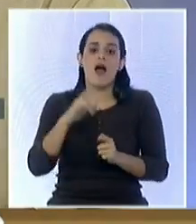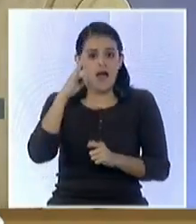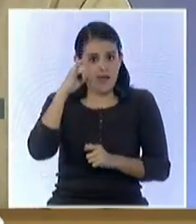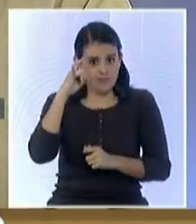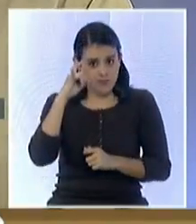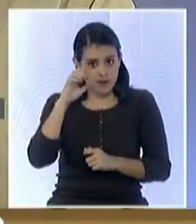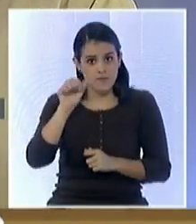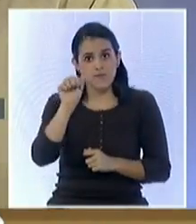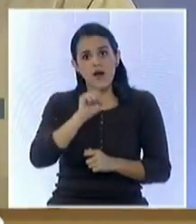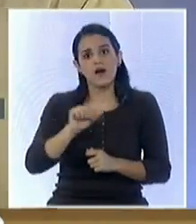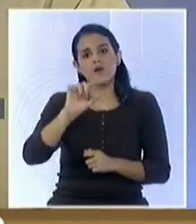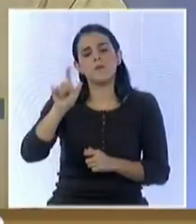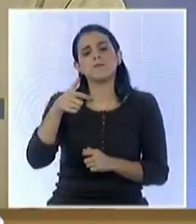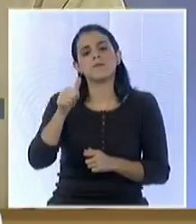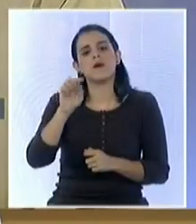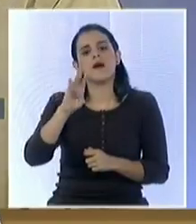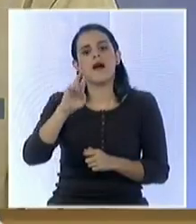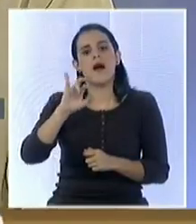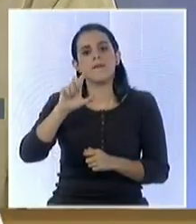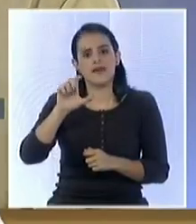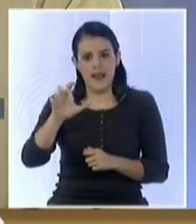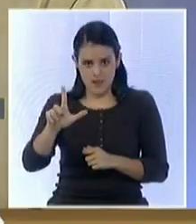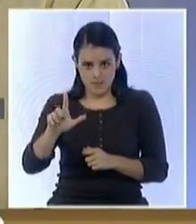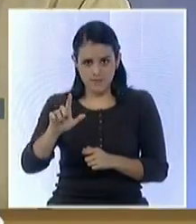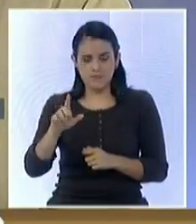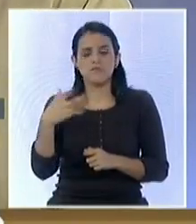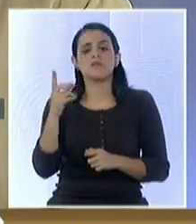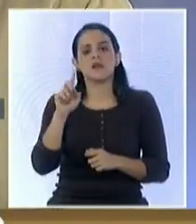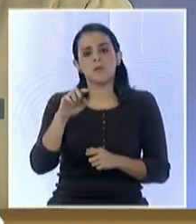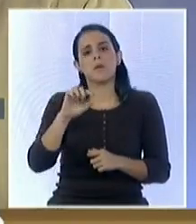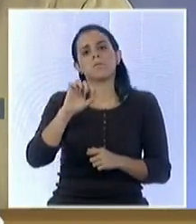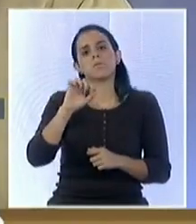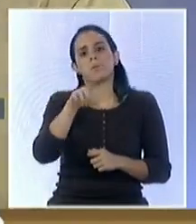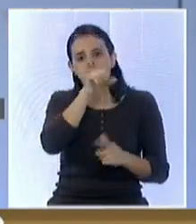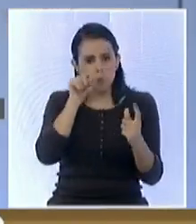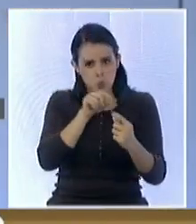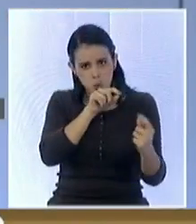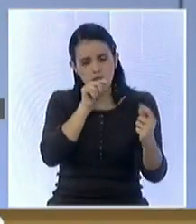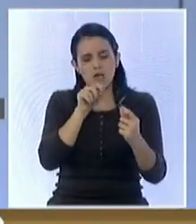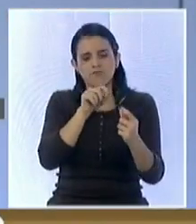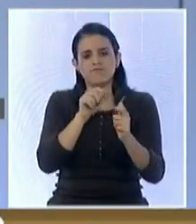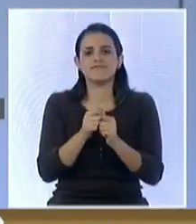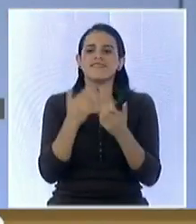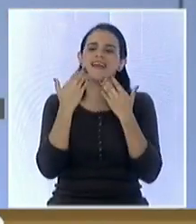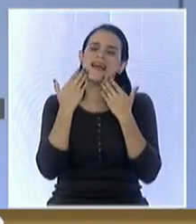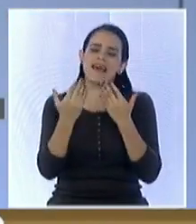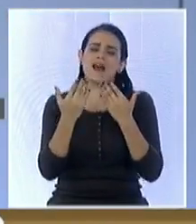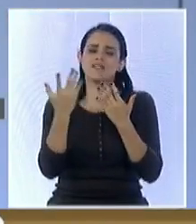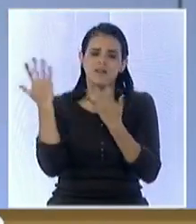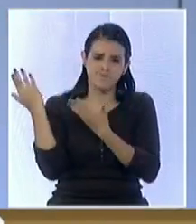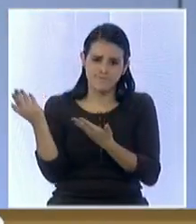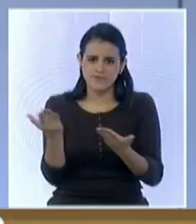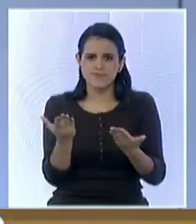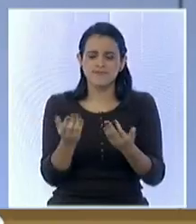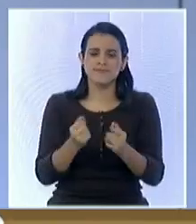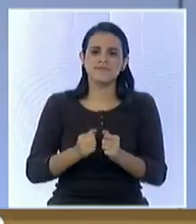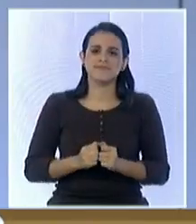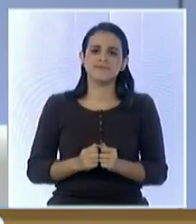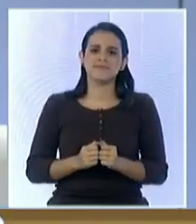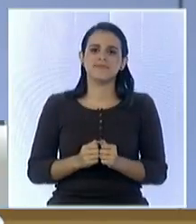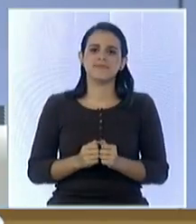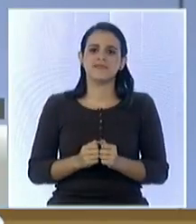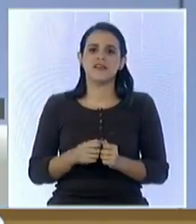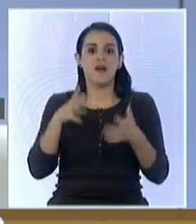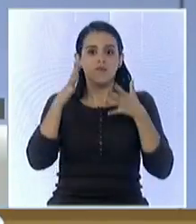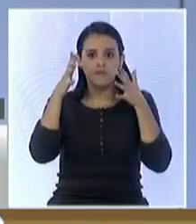Instagram, @gabriel.roar, o por Twitter, @gabrielroar. Queremos agradecer su presencia el día de hoy, esas ti, recomendaciones y